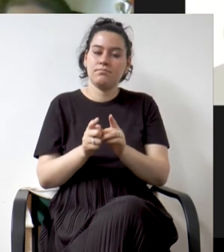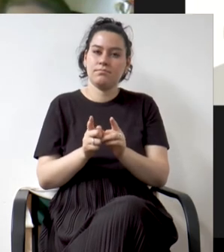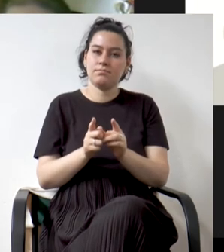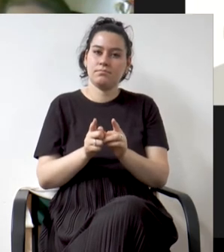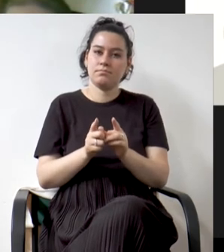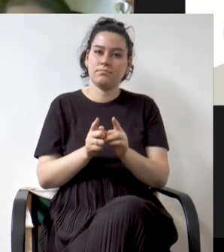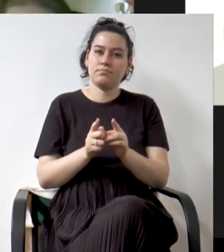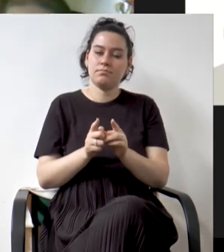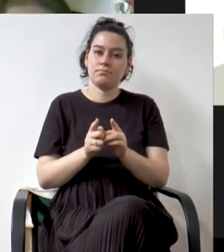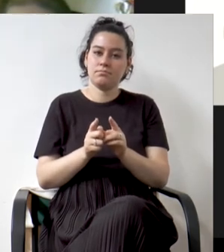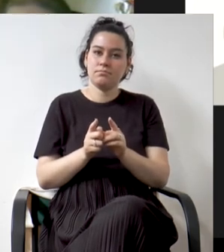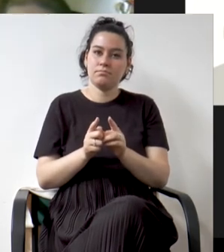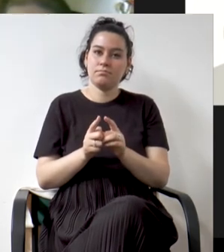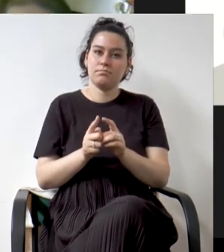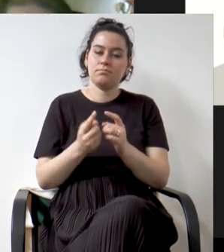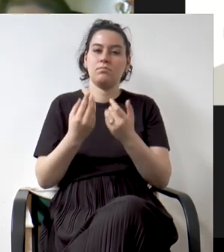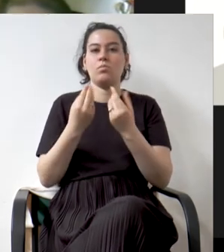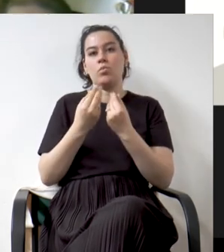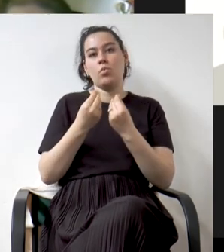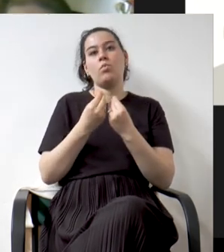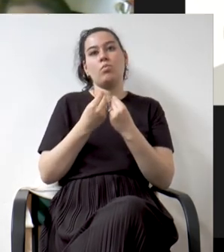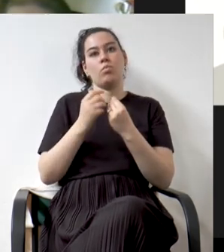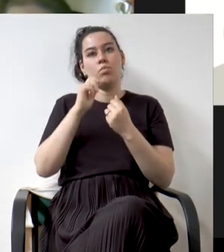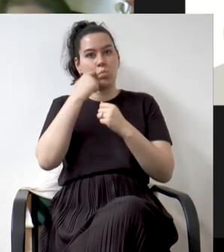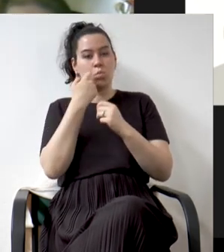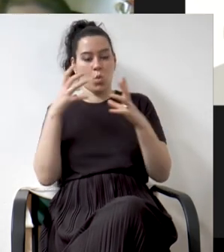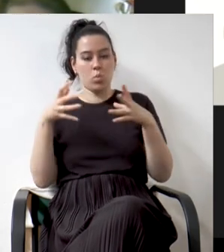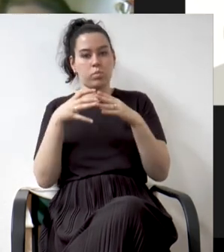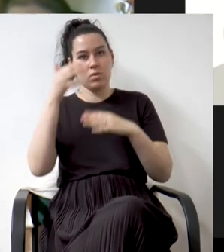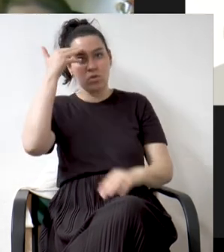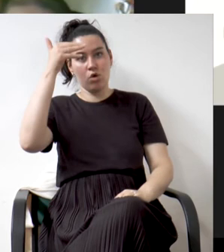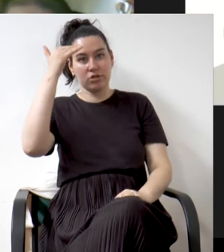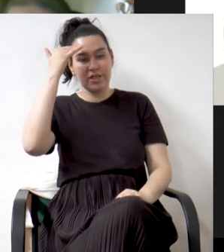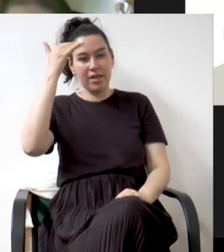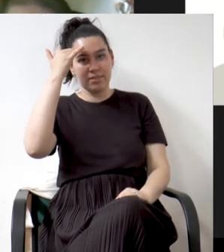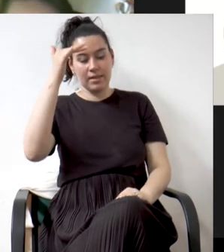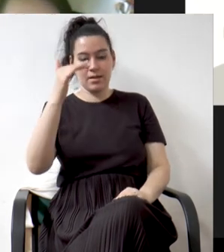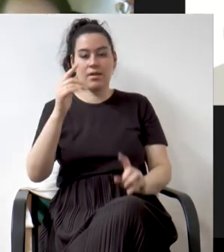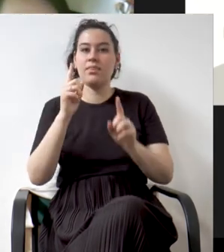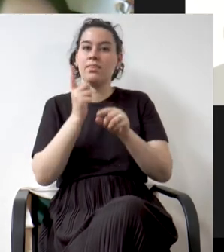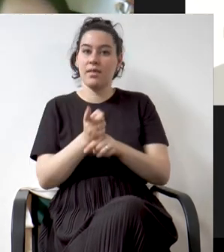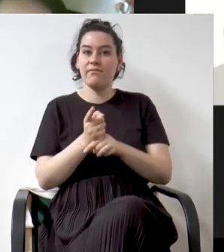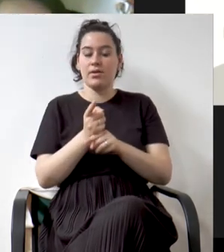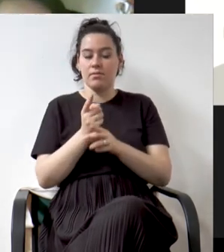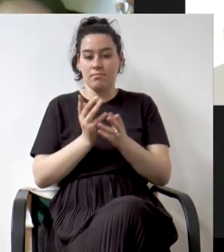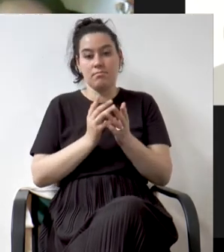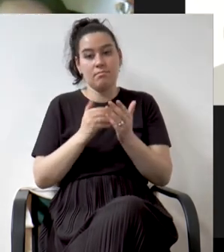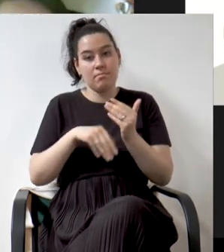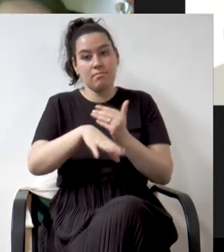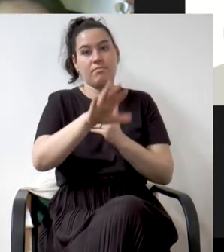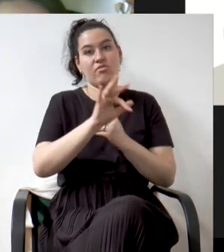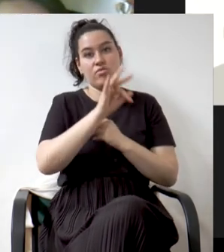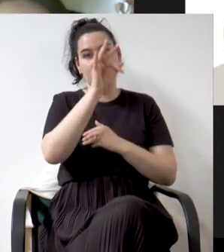en la mano un pool importantísimo de docentes que deberían pasar, y cada vez más, por